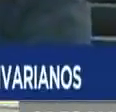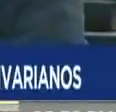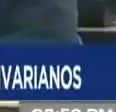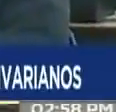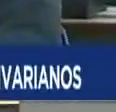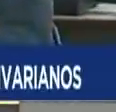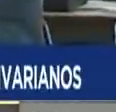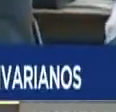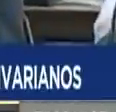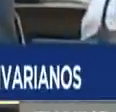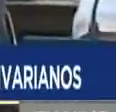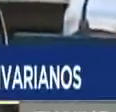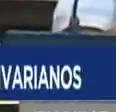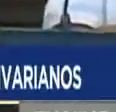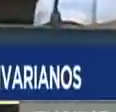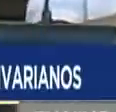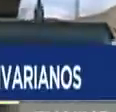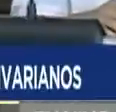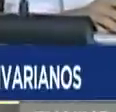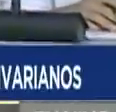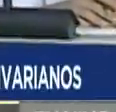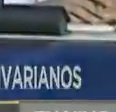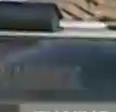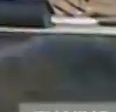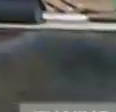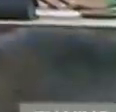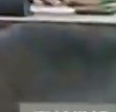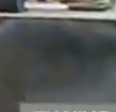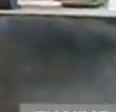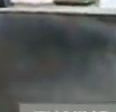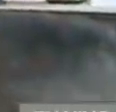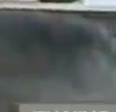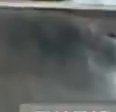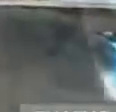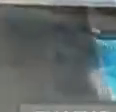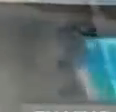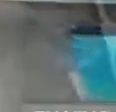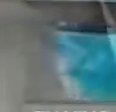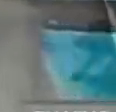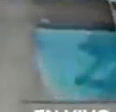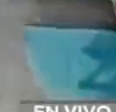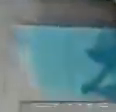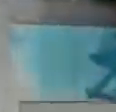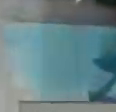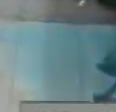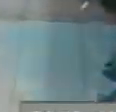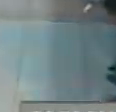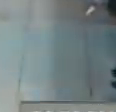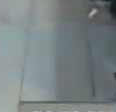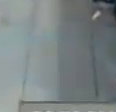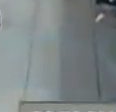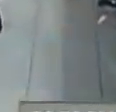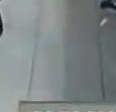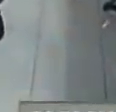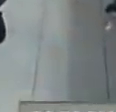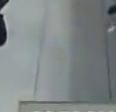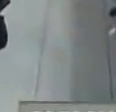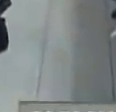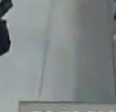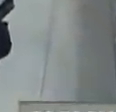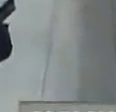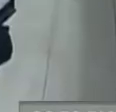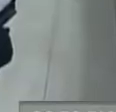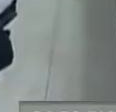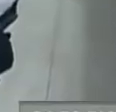resistiendo, buscando las vías y resistiendo junto a la revolución bolivariana. No es un hecho político